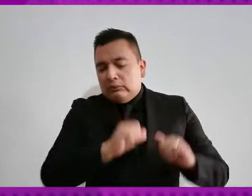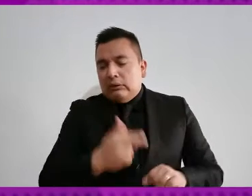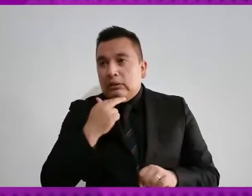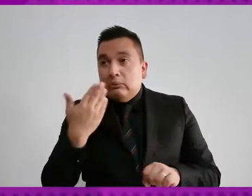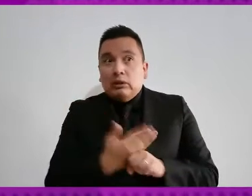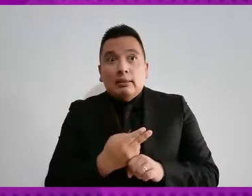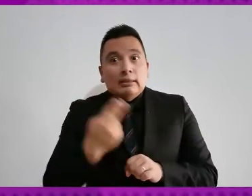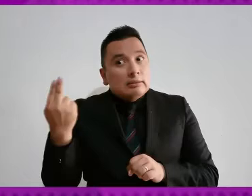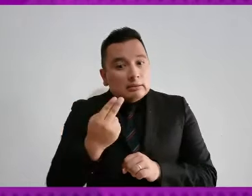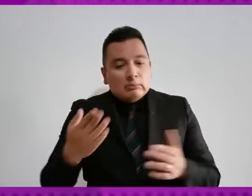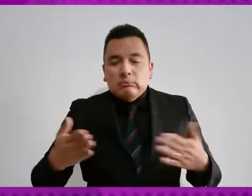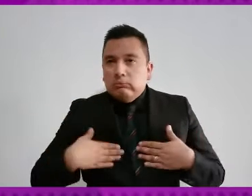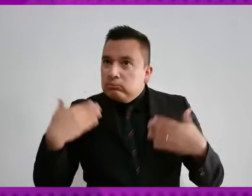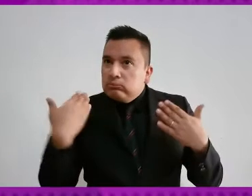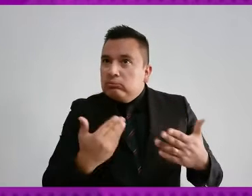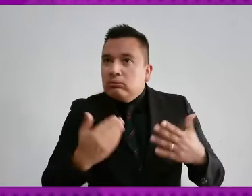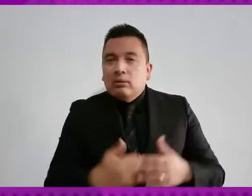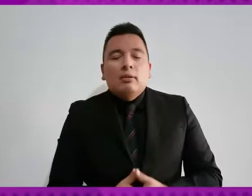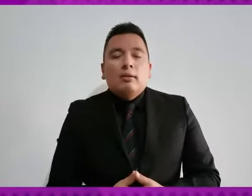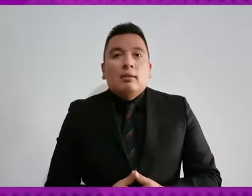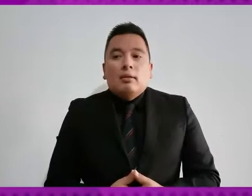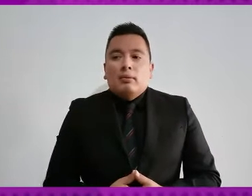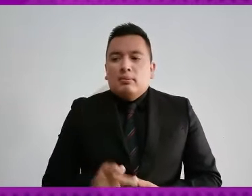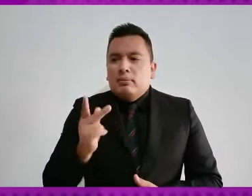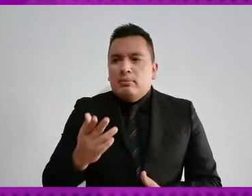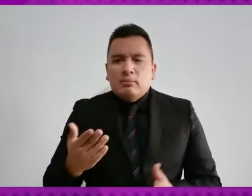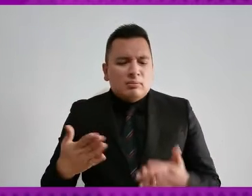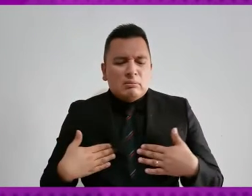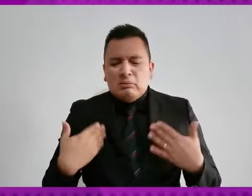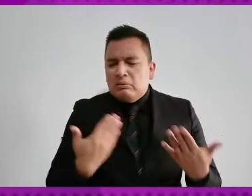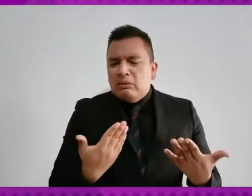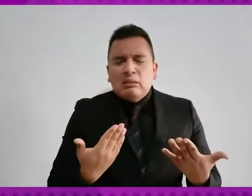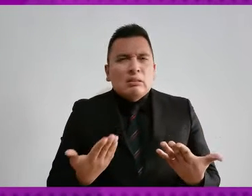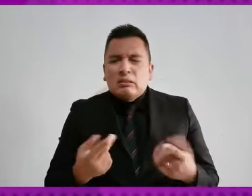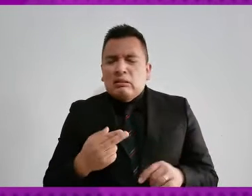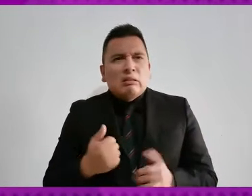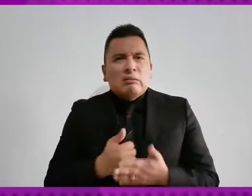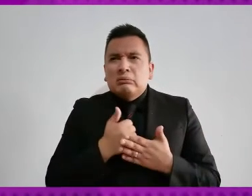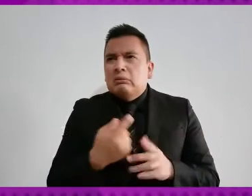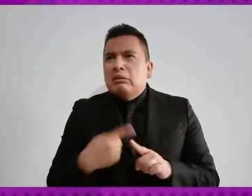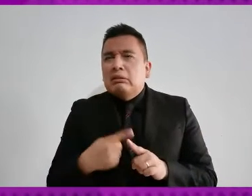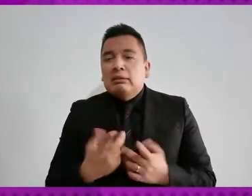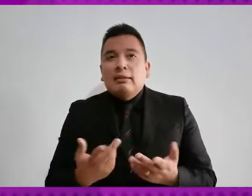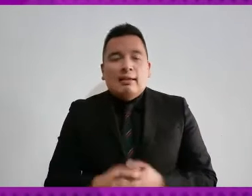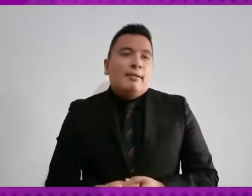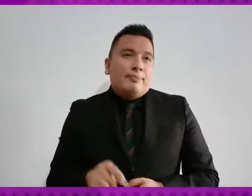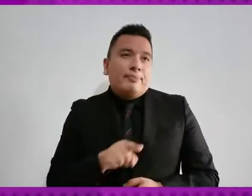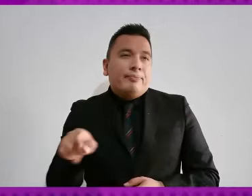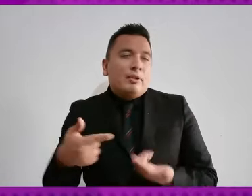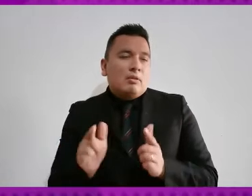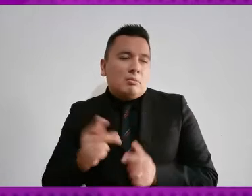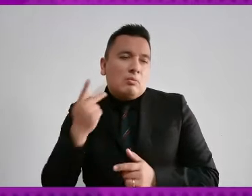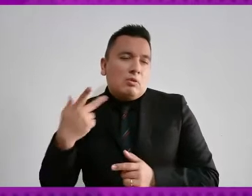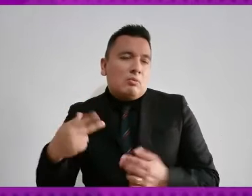y sin duda que quienes imbuyen de certeza el proceso electoral en buena medida son las y los representantes de